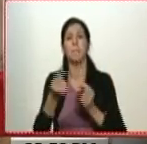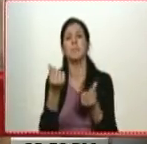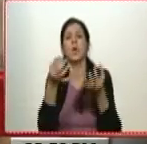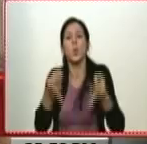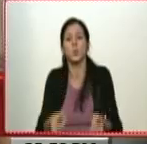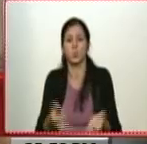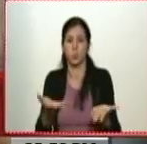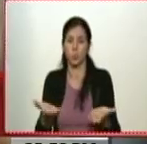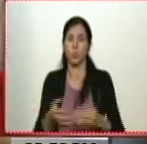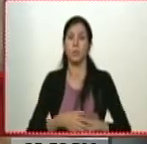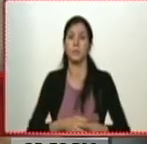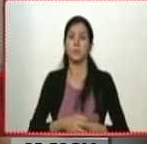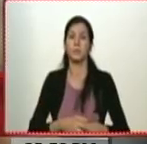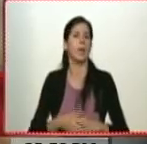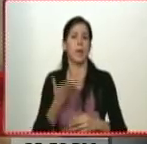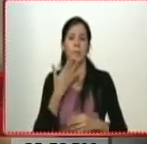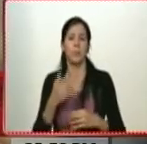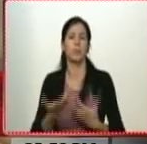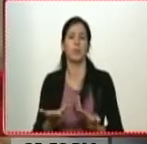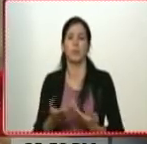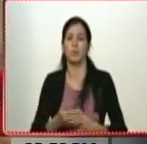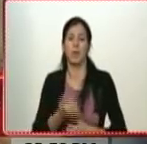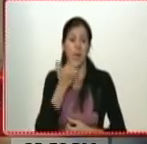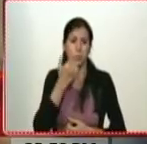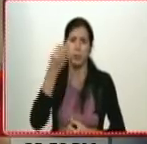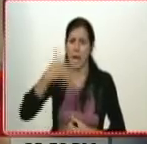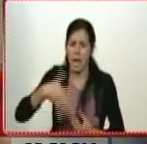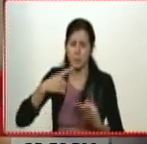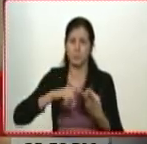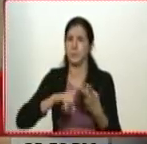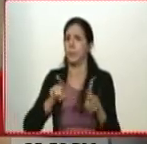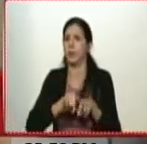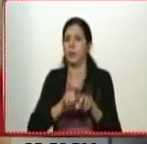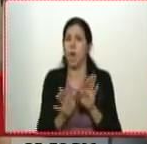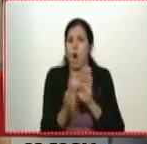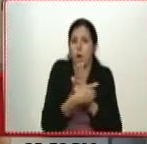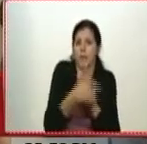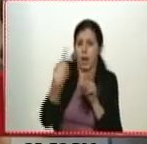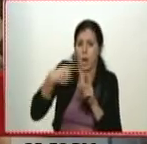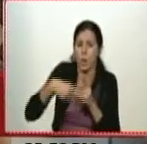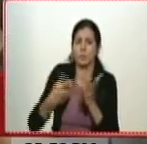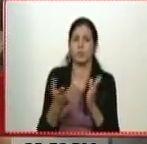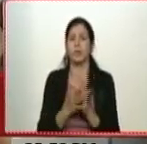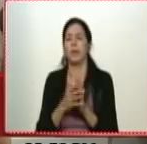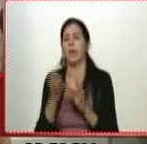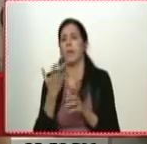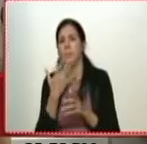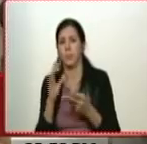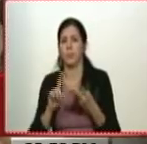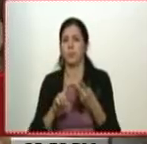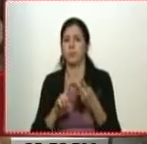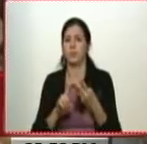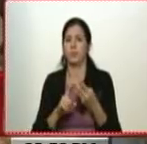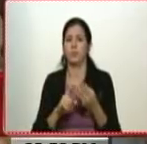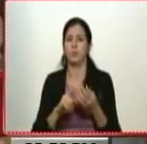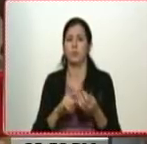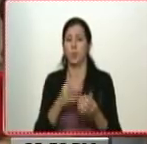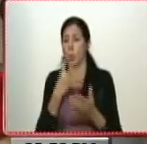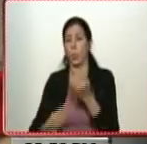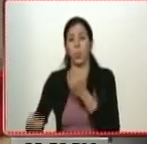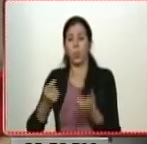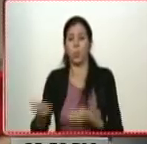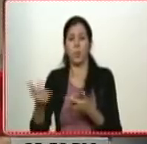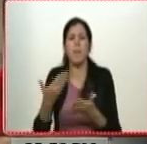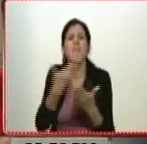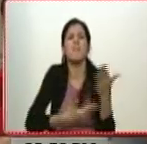justos. Ilícitos como la especulación, ilícitos como el acaparamiento, ilícitos como el contrabando de extracción al no mostrar las